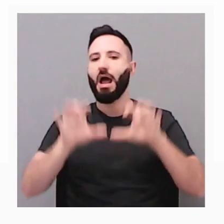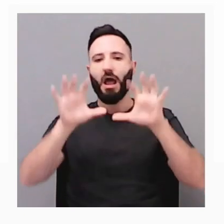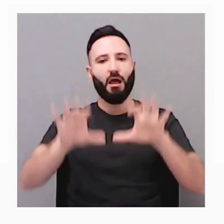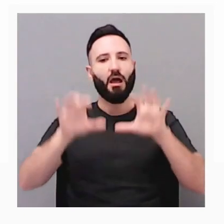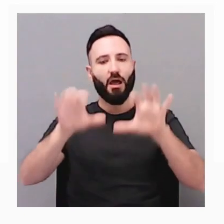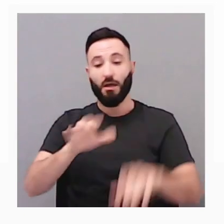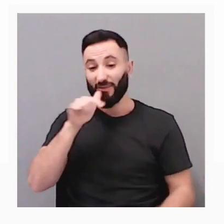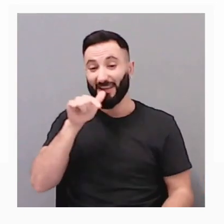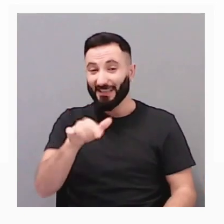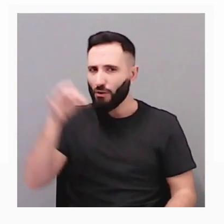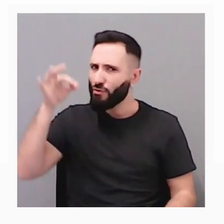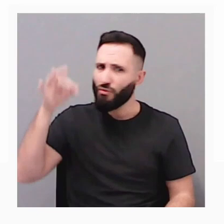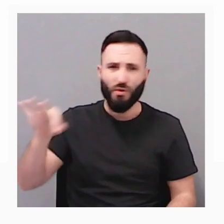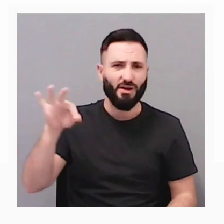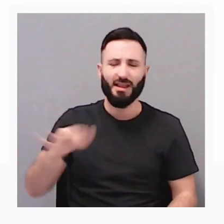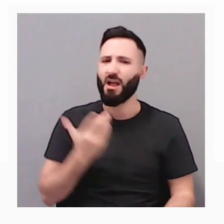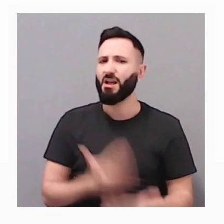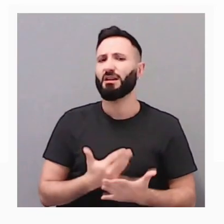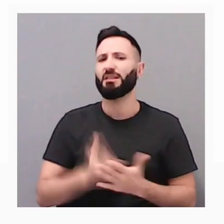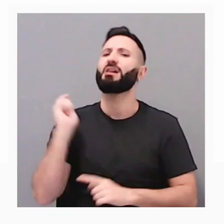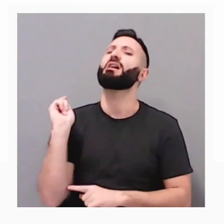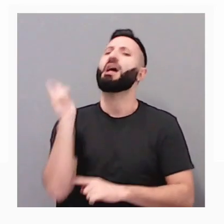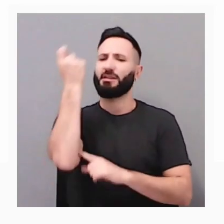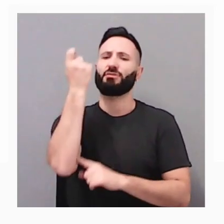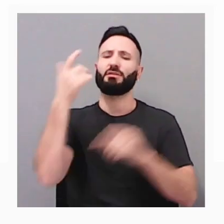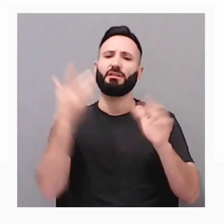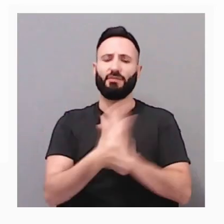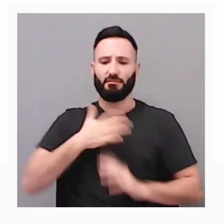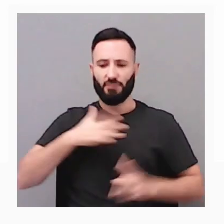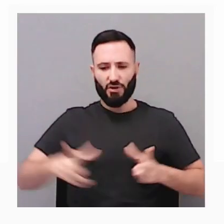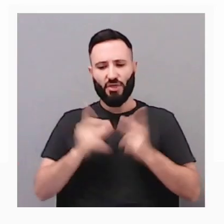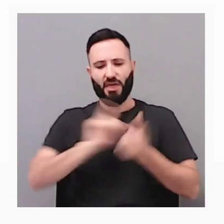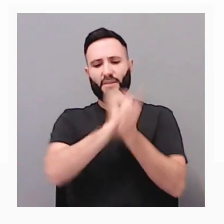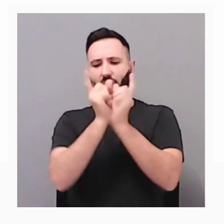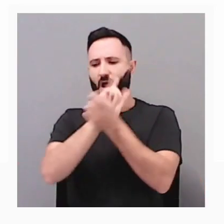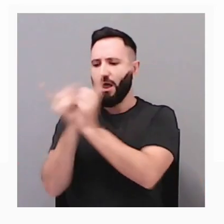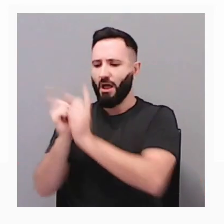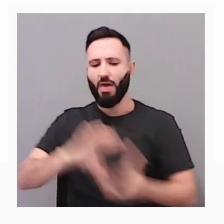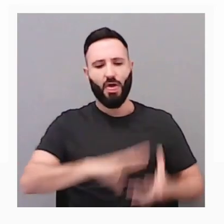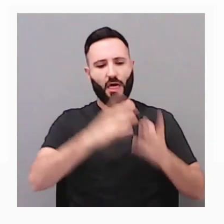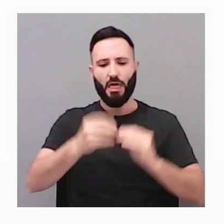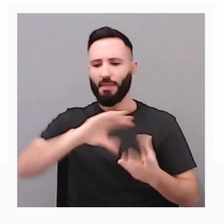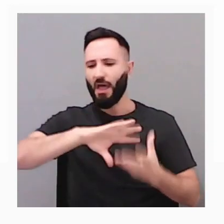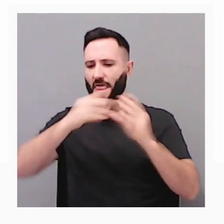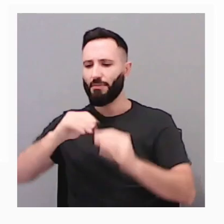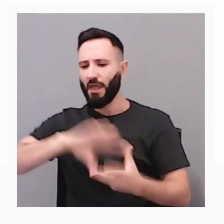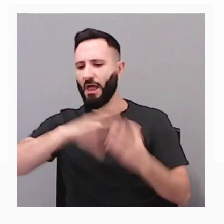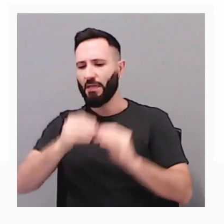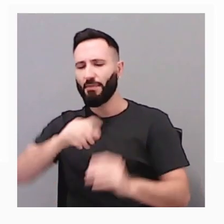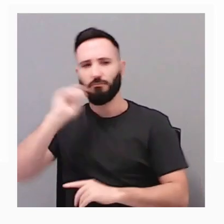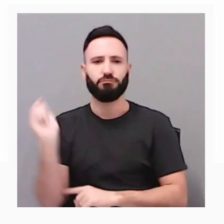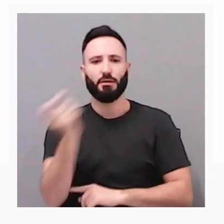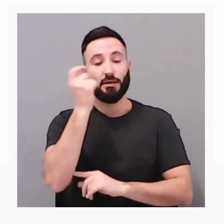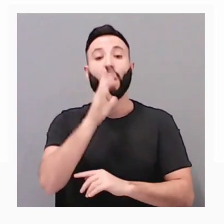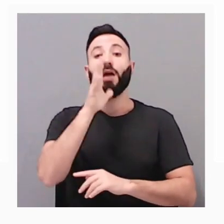la única, digamos, garantía de éxito, el adaptarnos a una sociedad cambiante, muy rápida, que cambia muy rápidamente y que, por